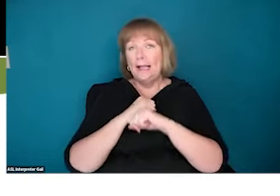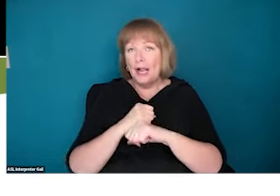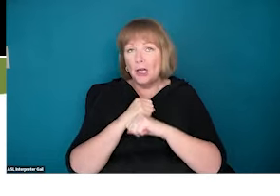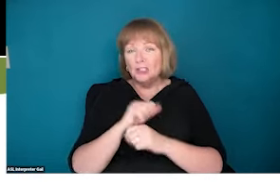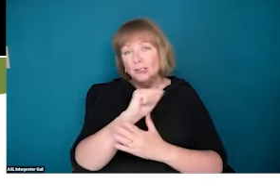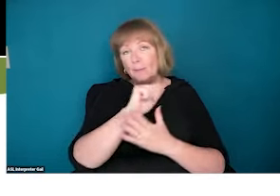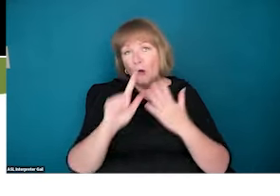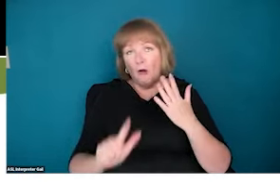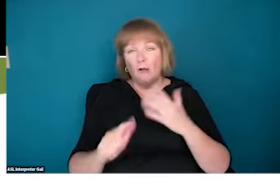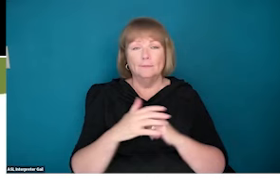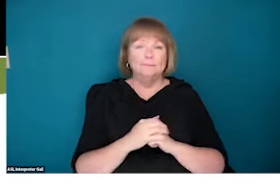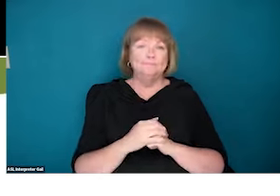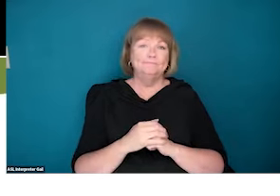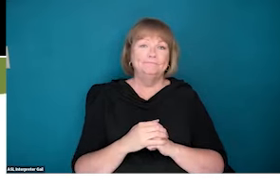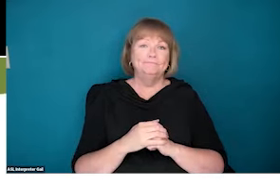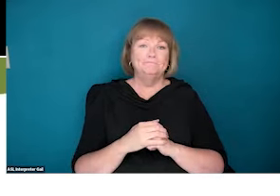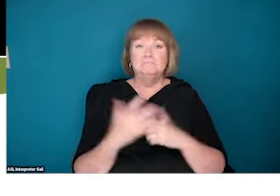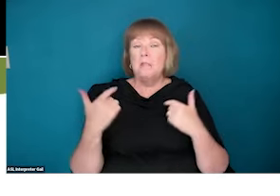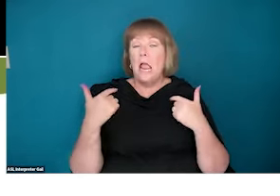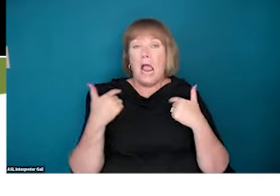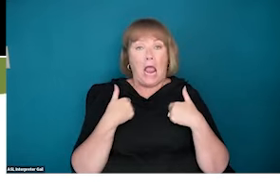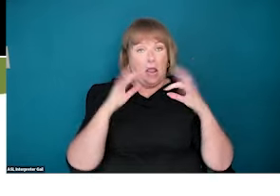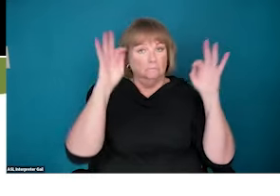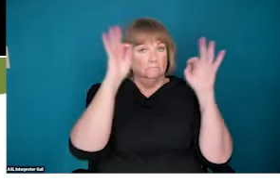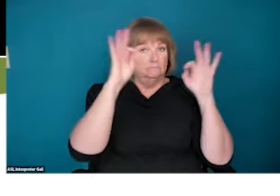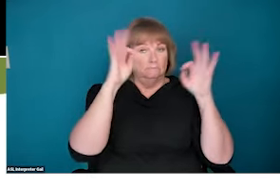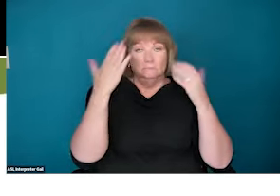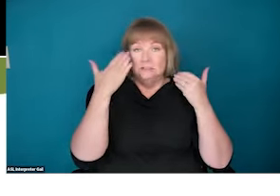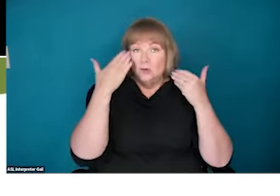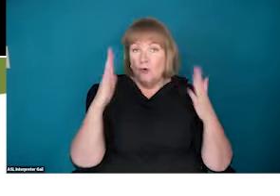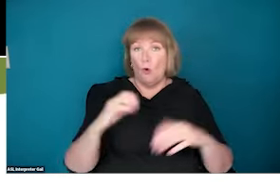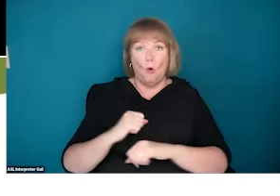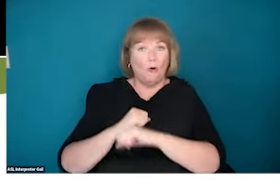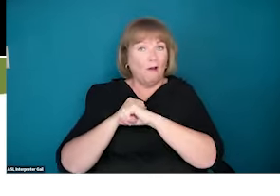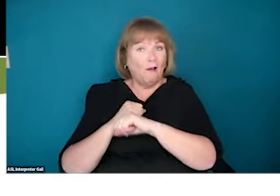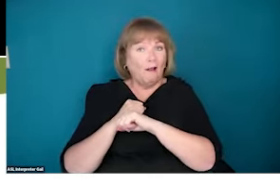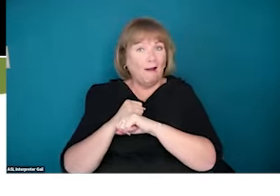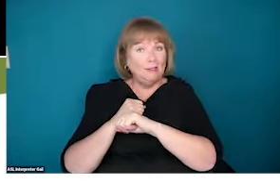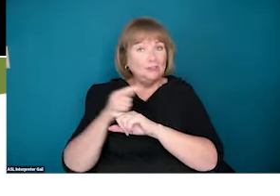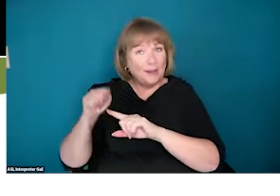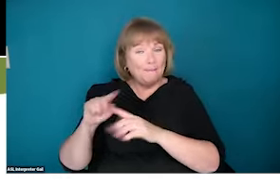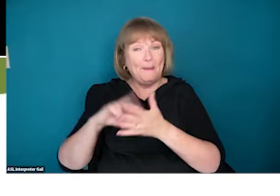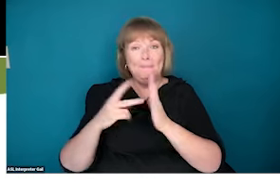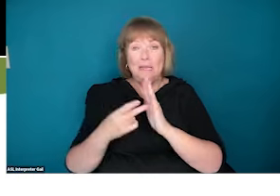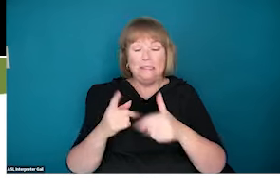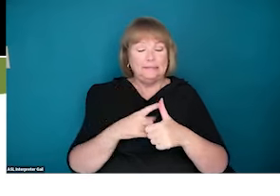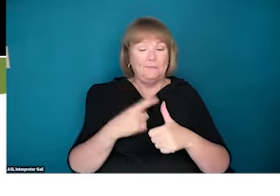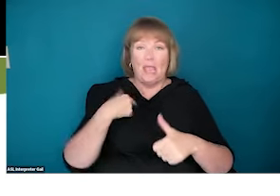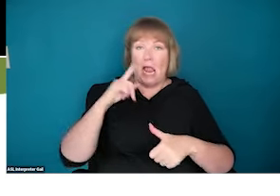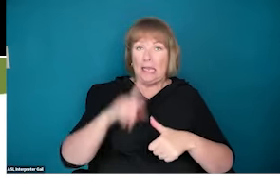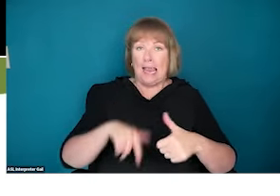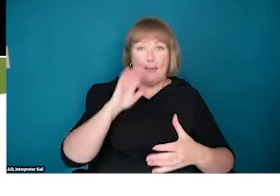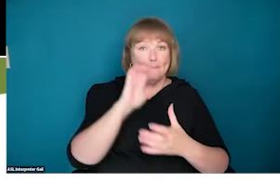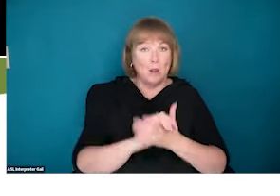asigné seguridad social, custodia y todo esto. Yo no sabía que el tener una